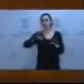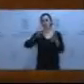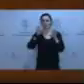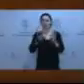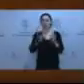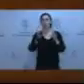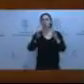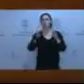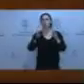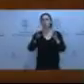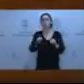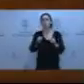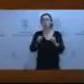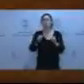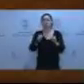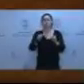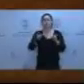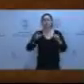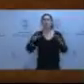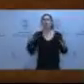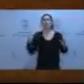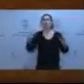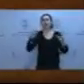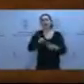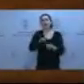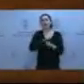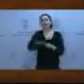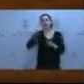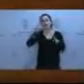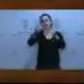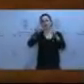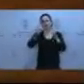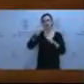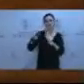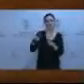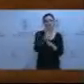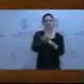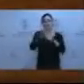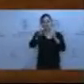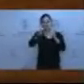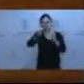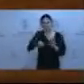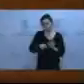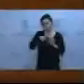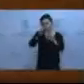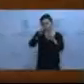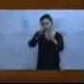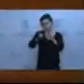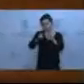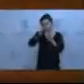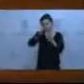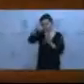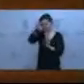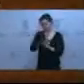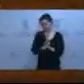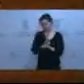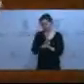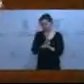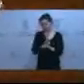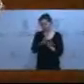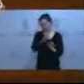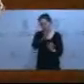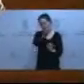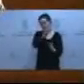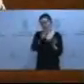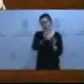en materia educativa. Menos 9,6% de reducción desde el año 2012 hasta